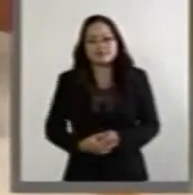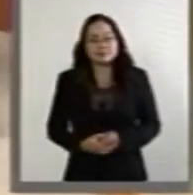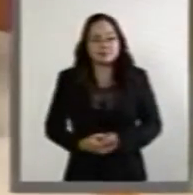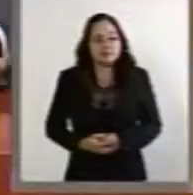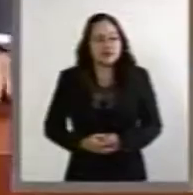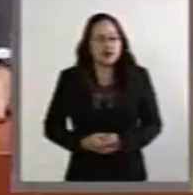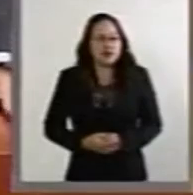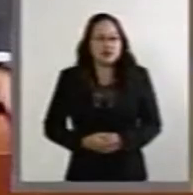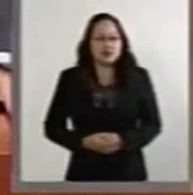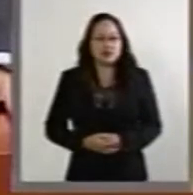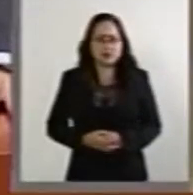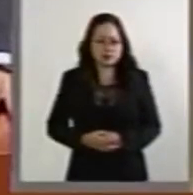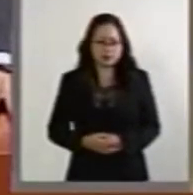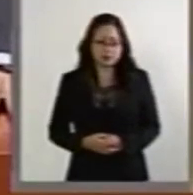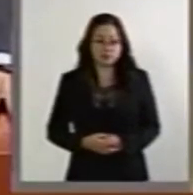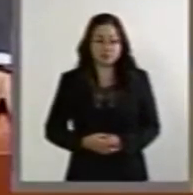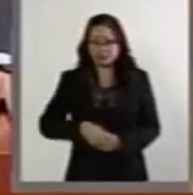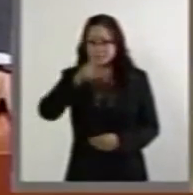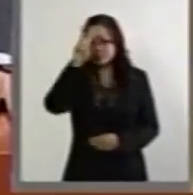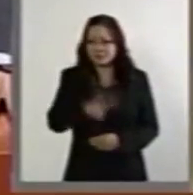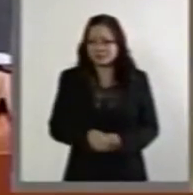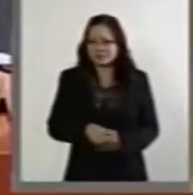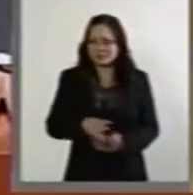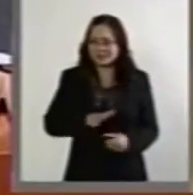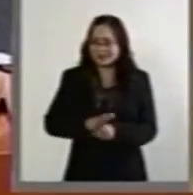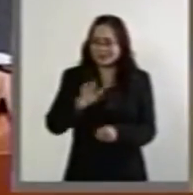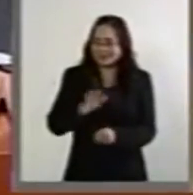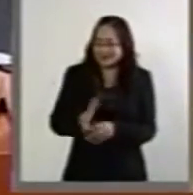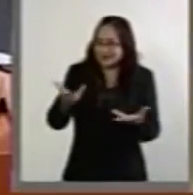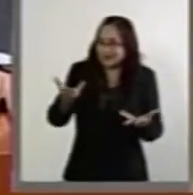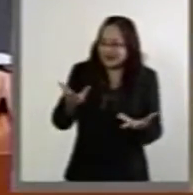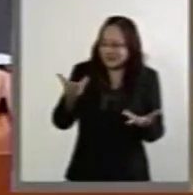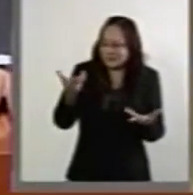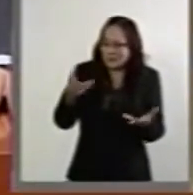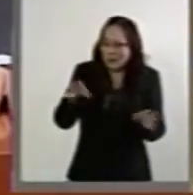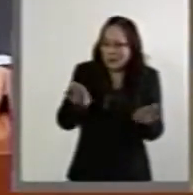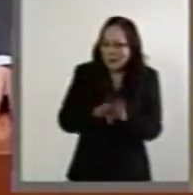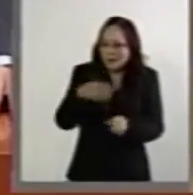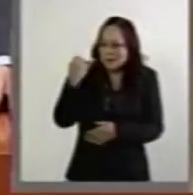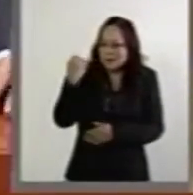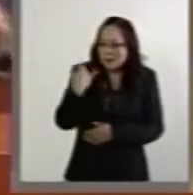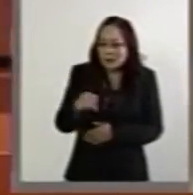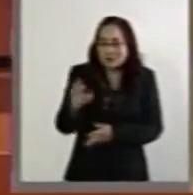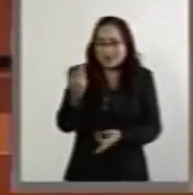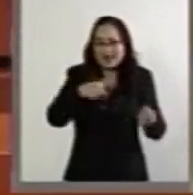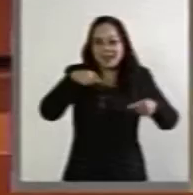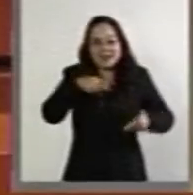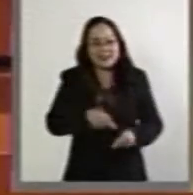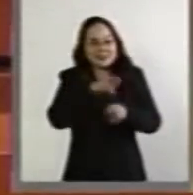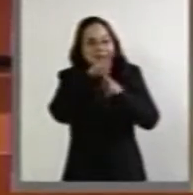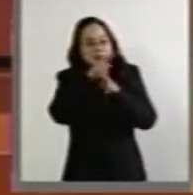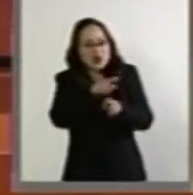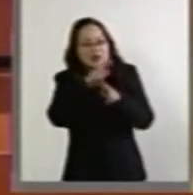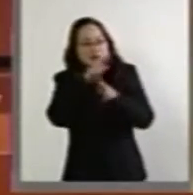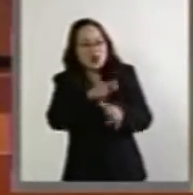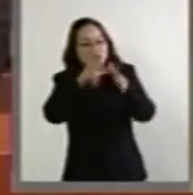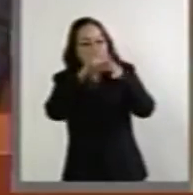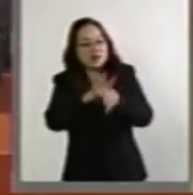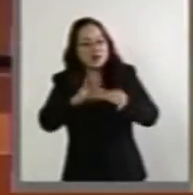¿De veras que se necesita mucho cinismo para venir a hablar de resultados aquí